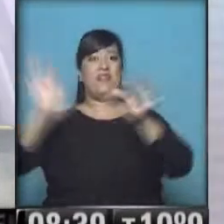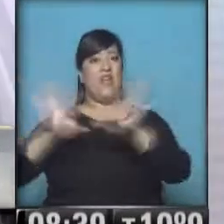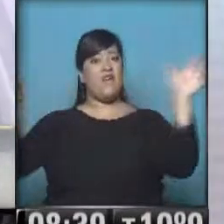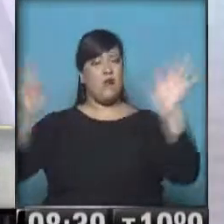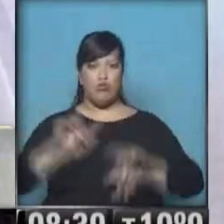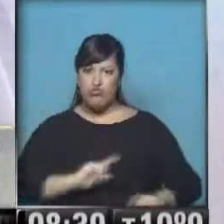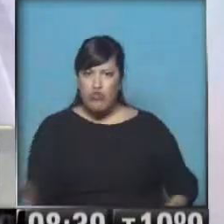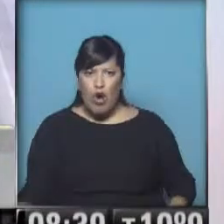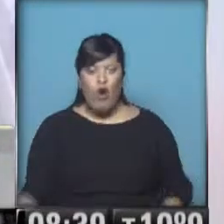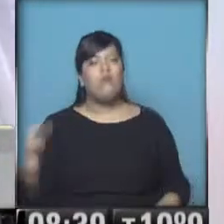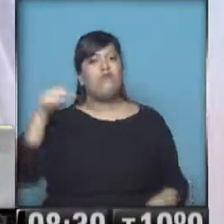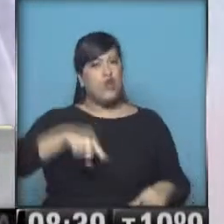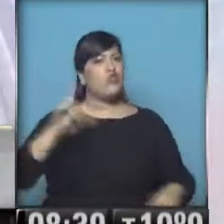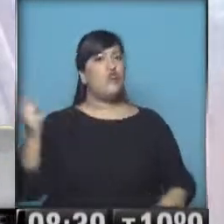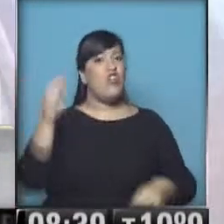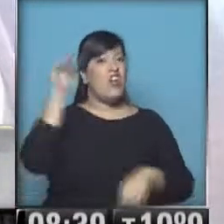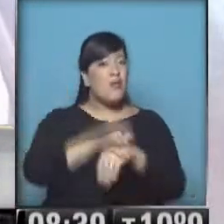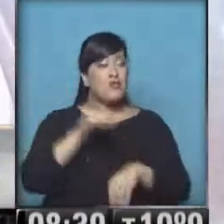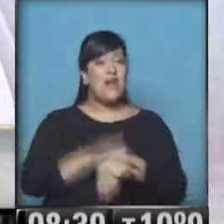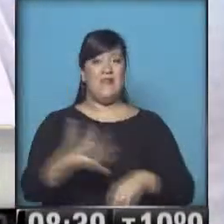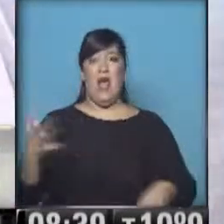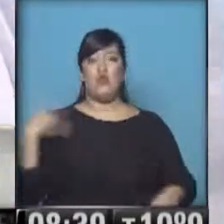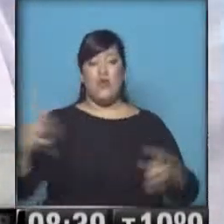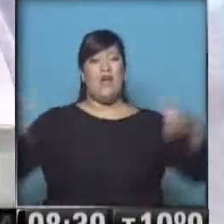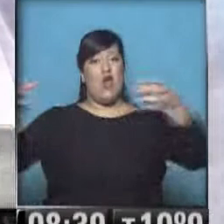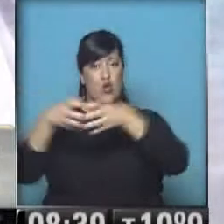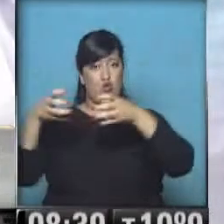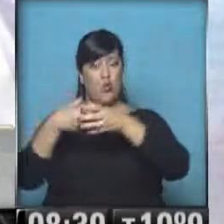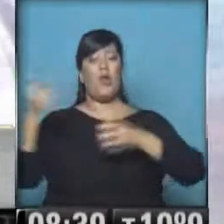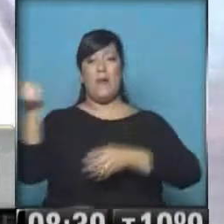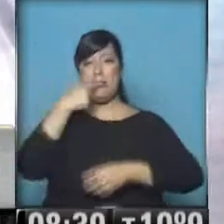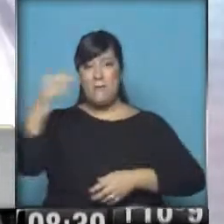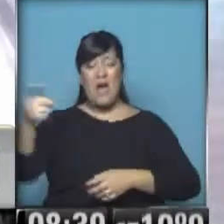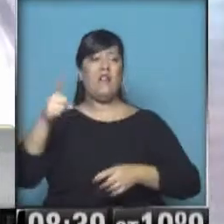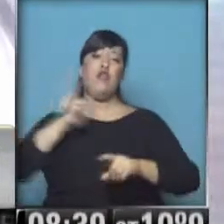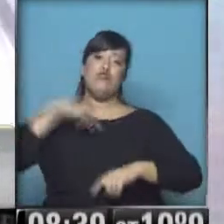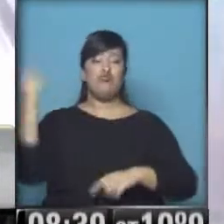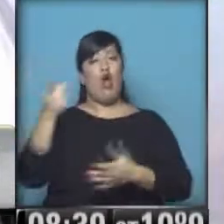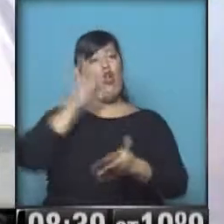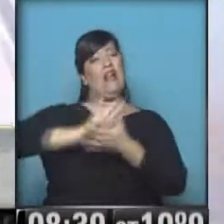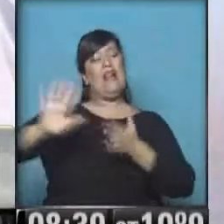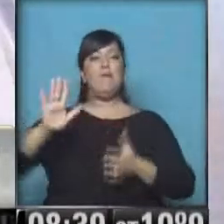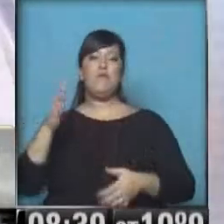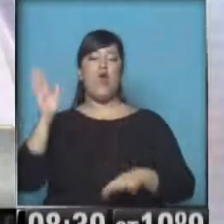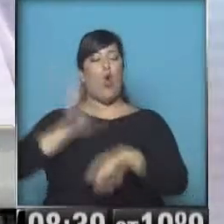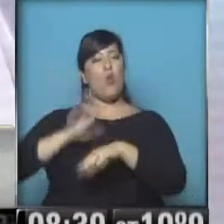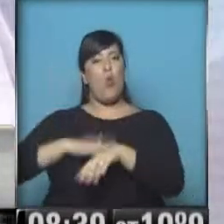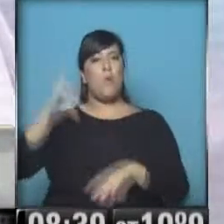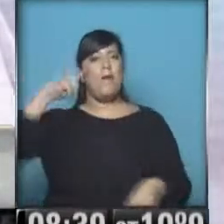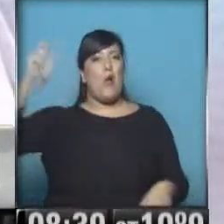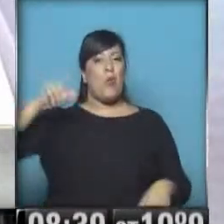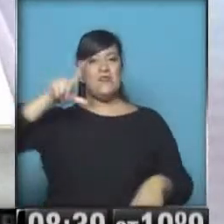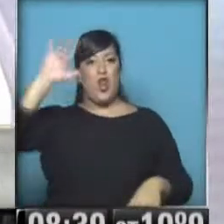que todos los responsables, las autoridades de Macri para abajo, han sido sobreseídas por el juez López y hay 6